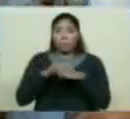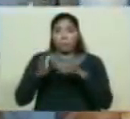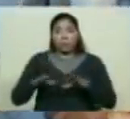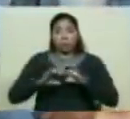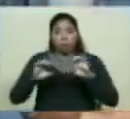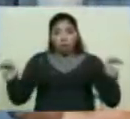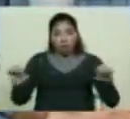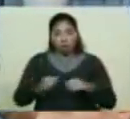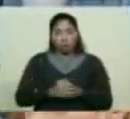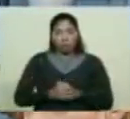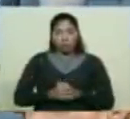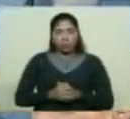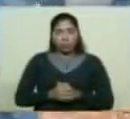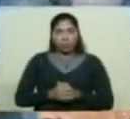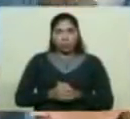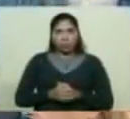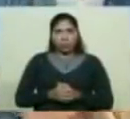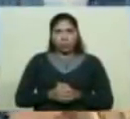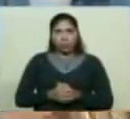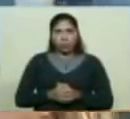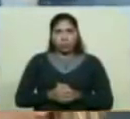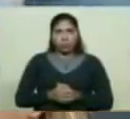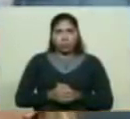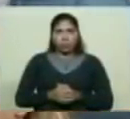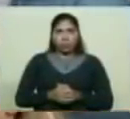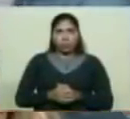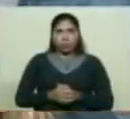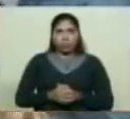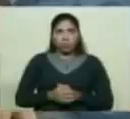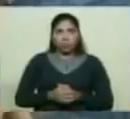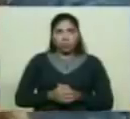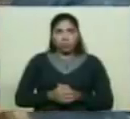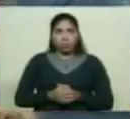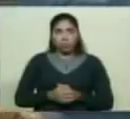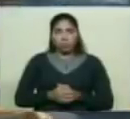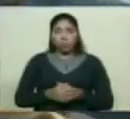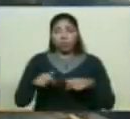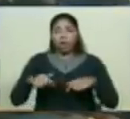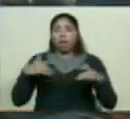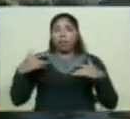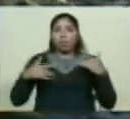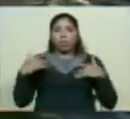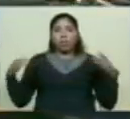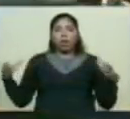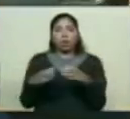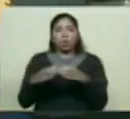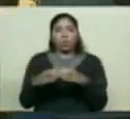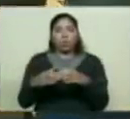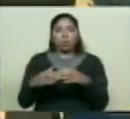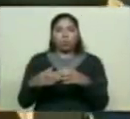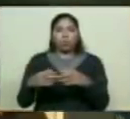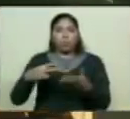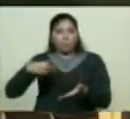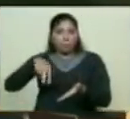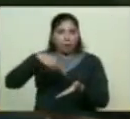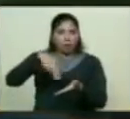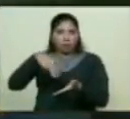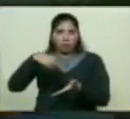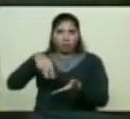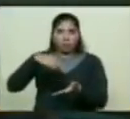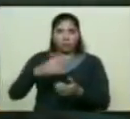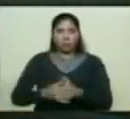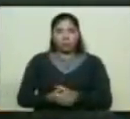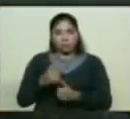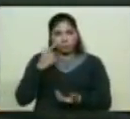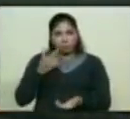elías jaua milano vamos a disfrutar del cierre musical a cargo del ensamble de calipso angostura con un popurrí